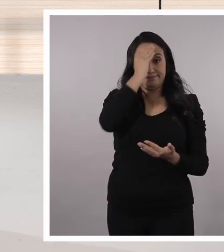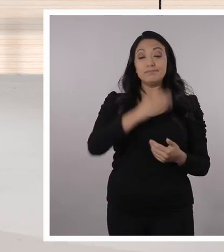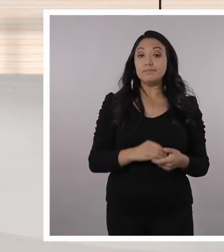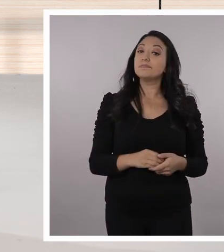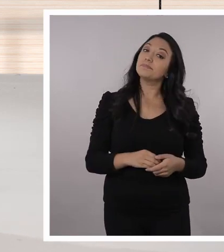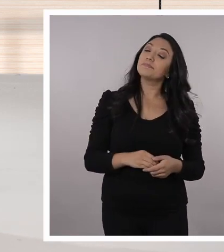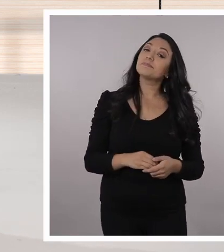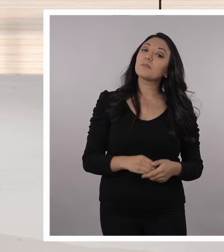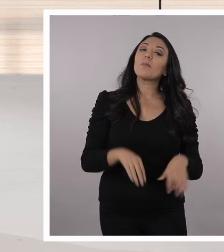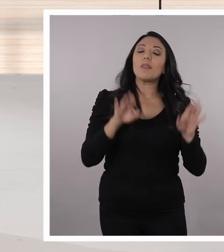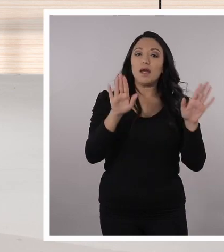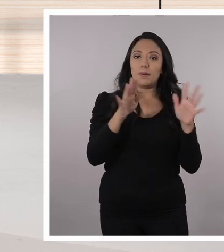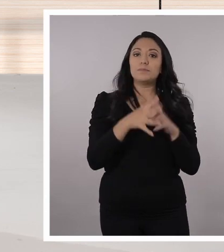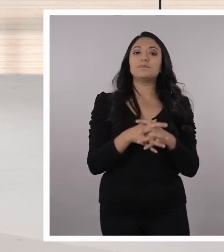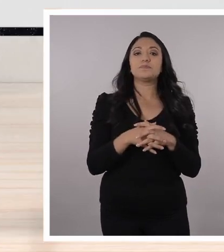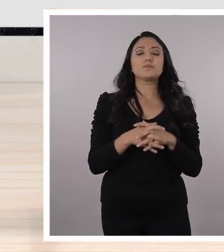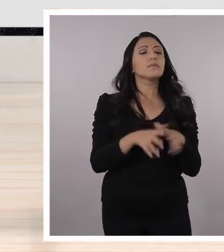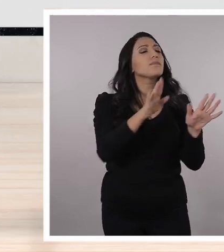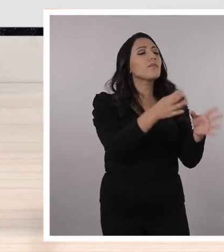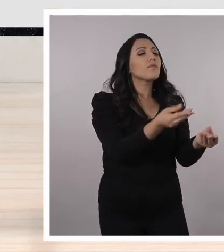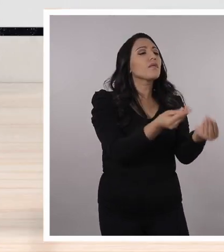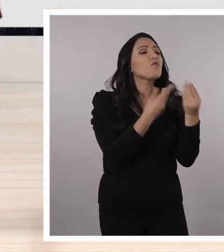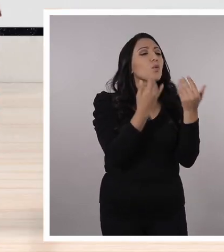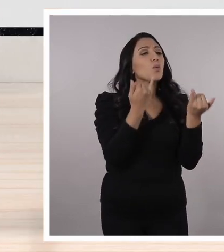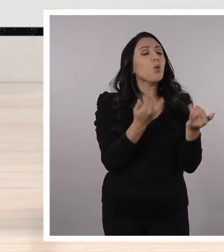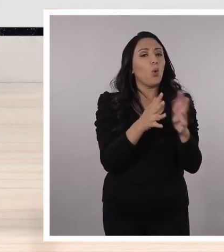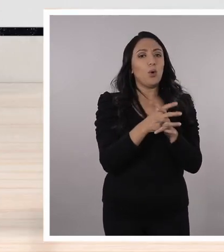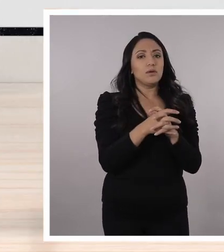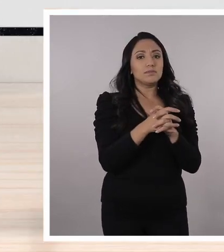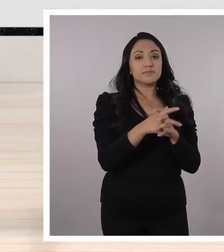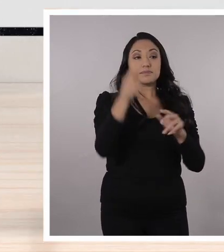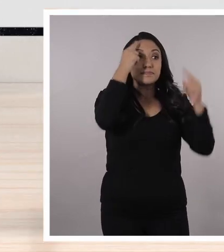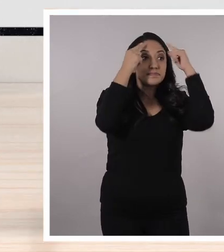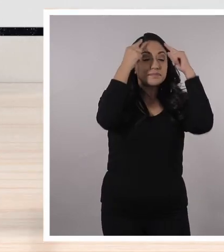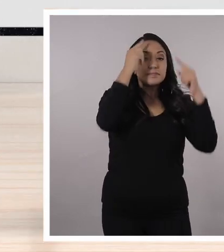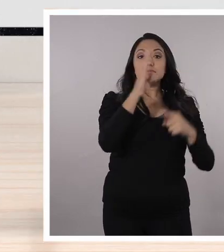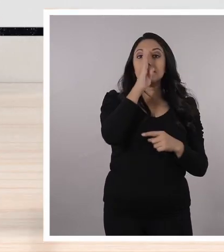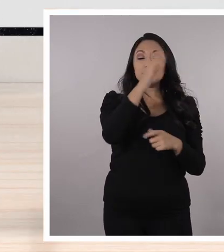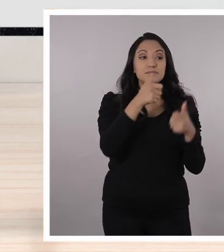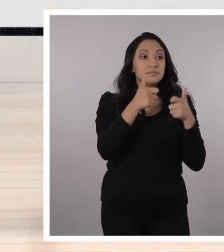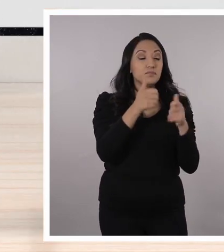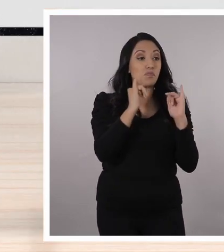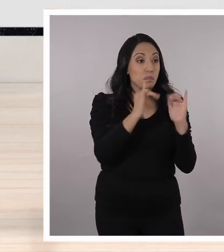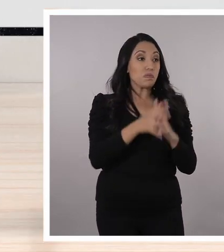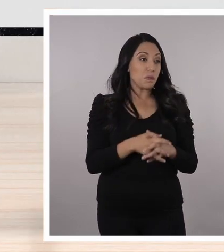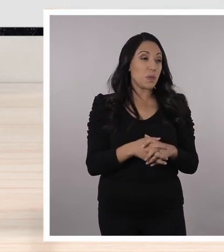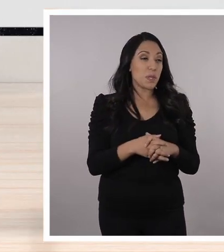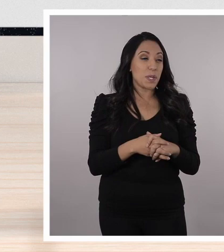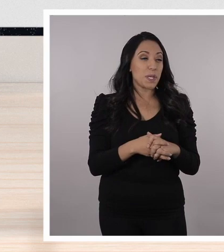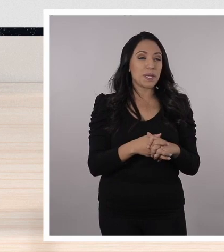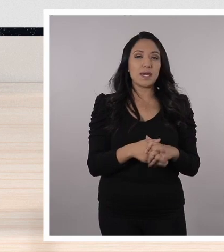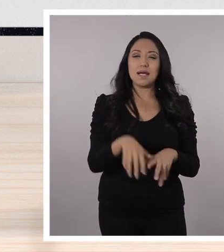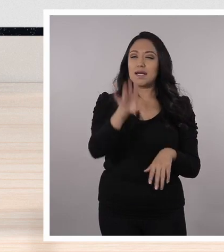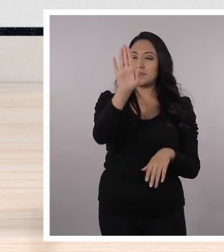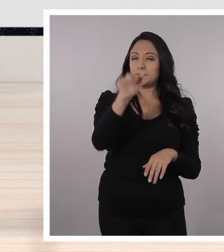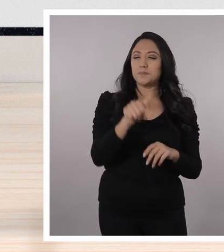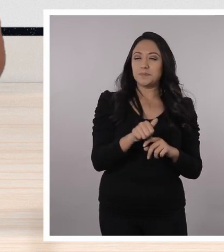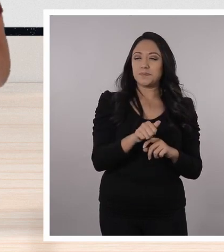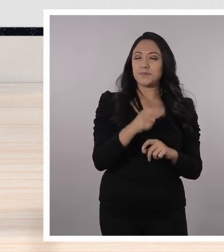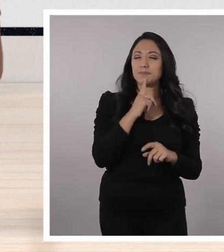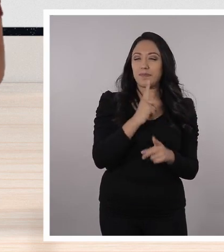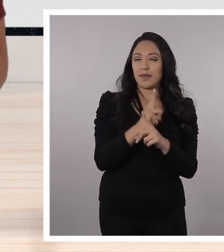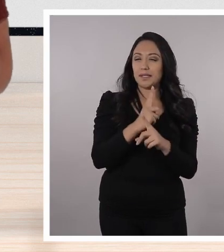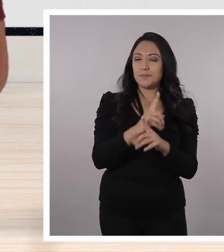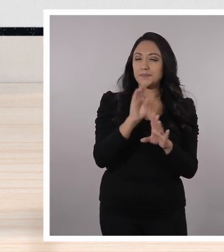de hoy. Profe, pero a ver, cuéntenos qué nos trajo para el día de hoy, porque sus rutinas de pensamiento siempre son súper novedosas. Hoy, Nelly y